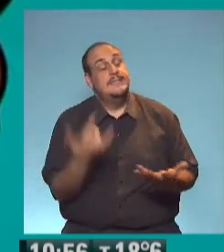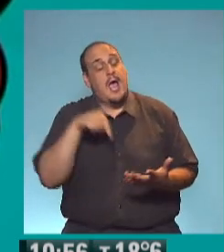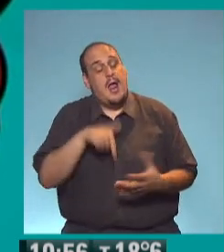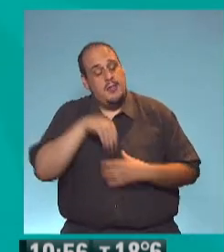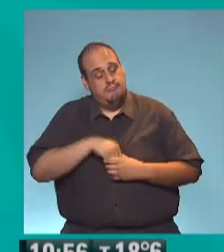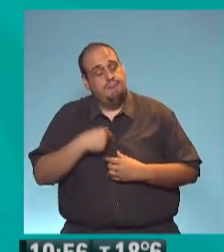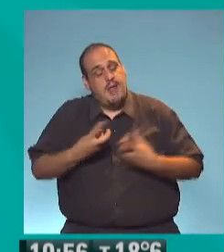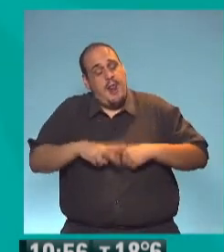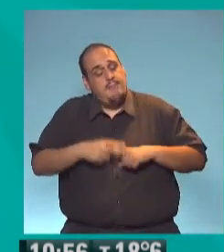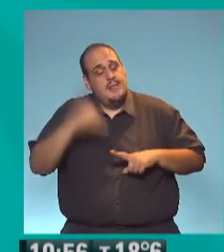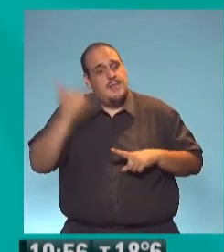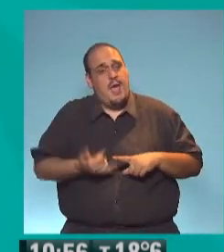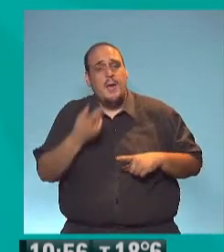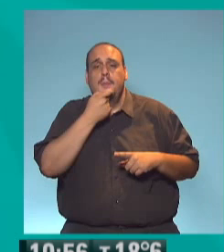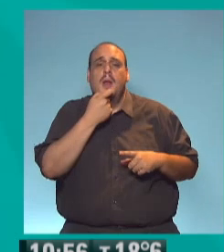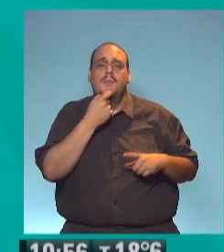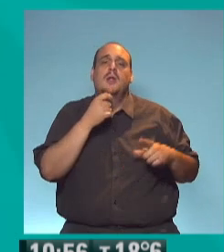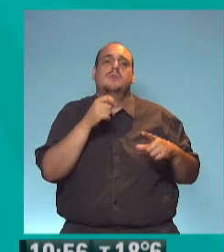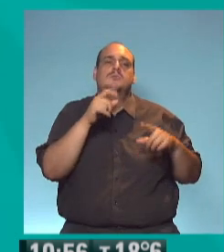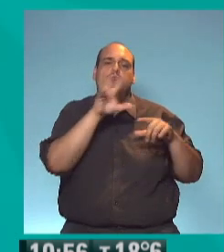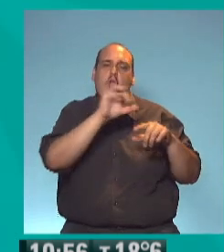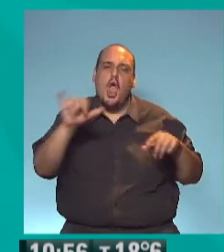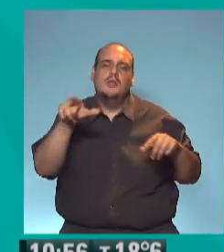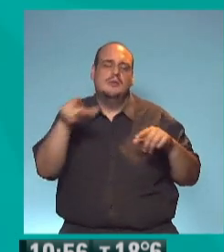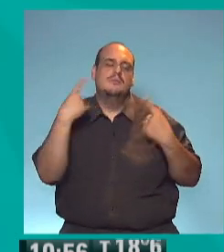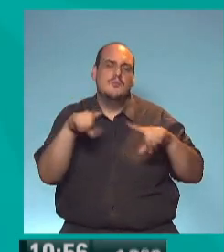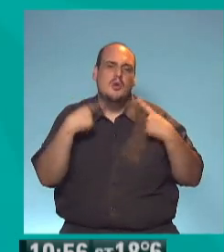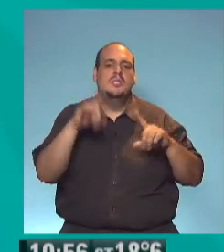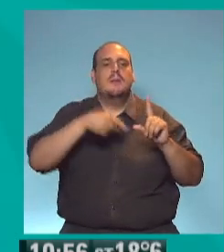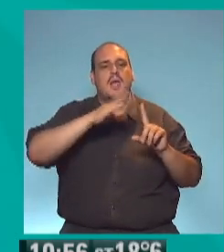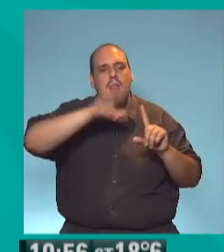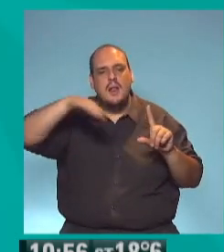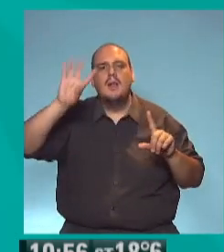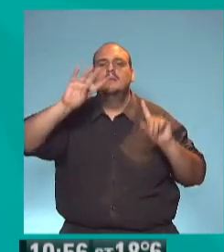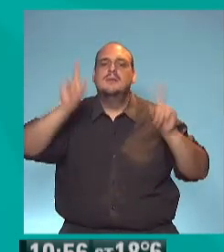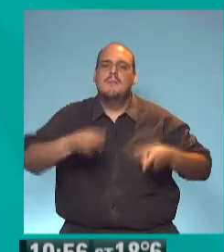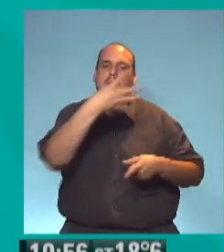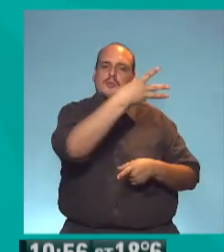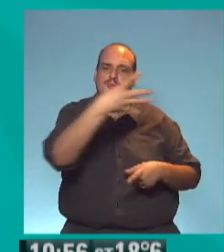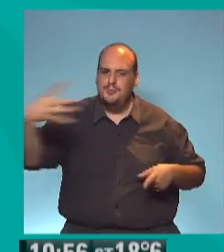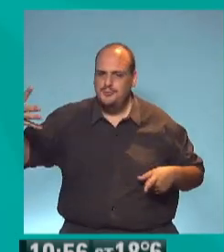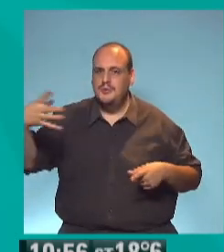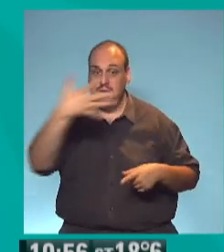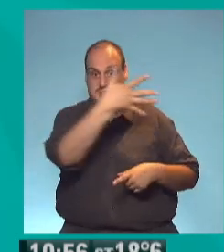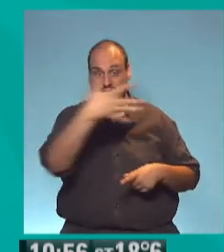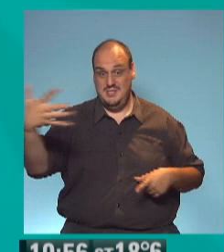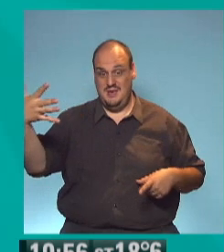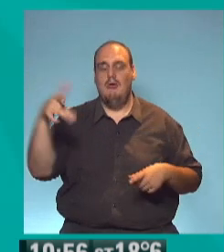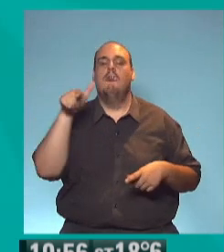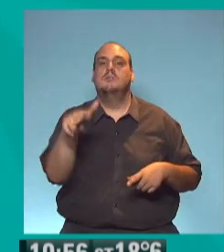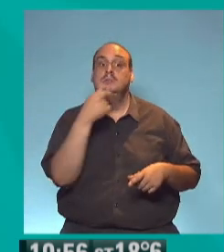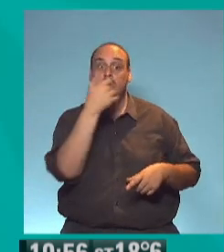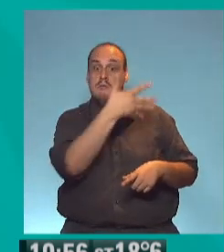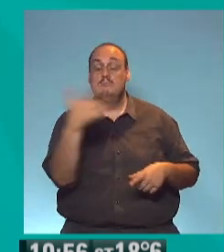para hacerlo, como las notas musicales, las escalas y las partituras. Si uno conoce bien esa parte